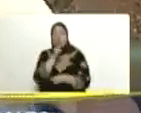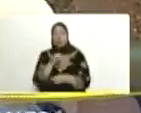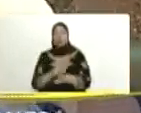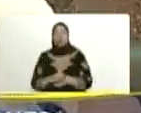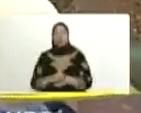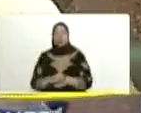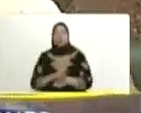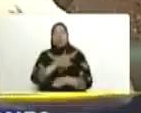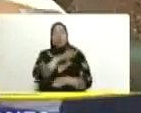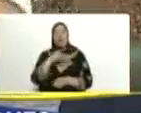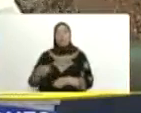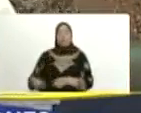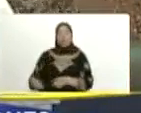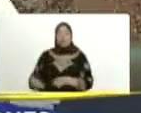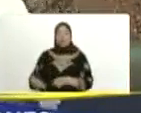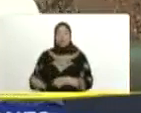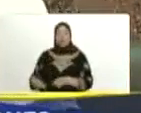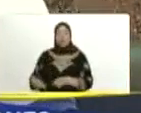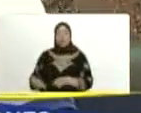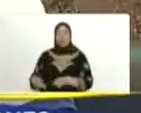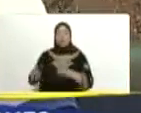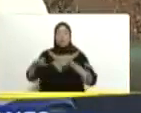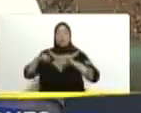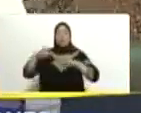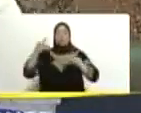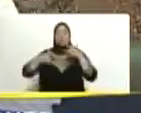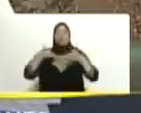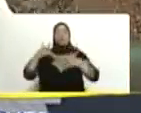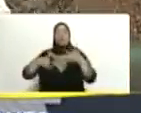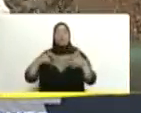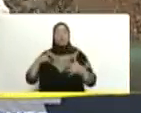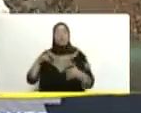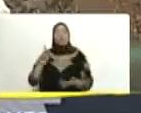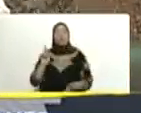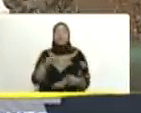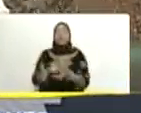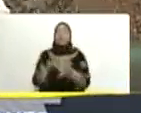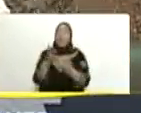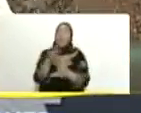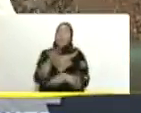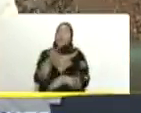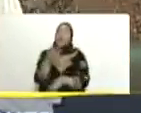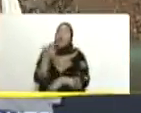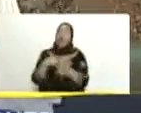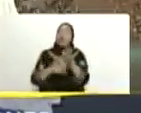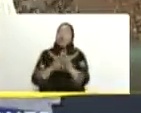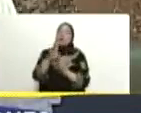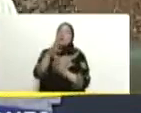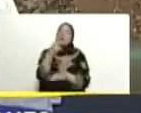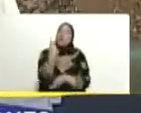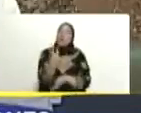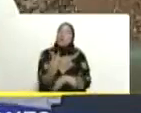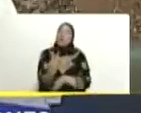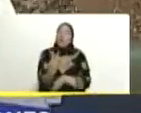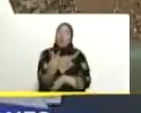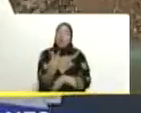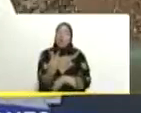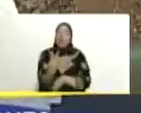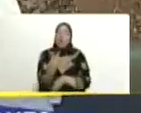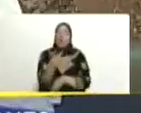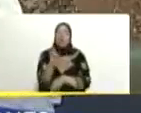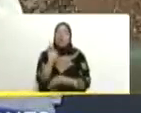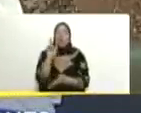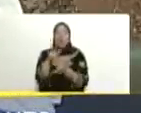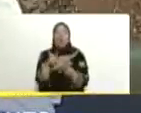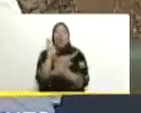que es el viceministro, nos montamos en esa actividad. Ahí logramos por lo menos recuperar dos vertederos. Esos